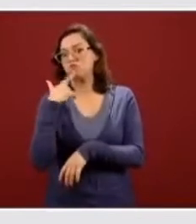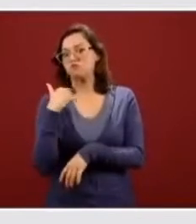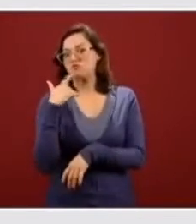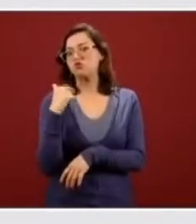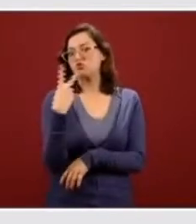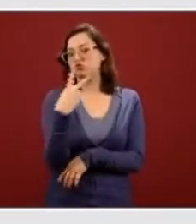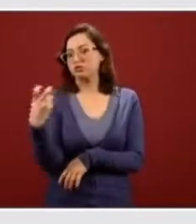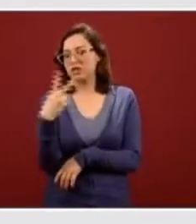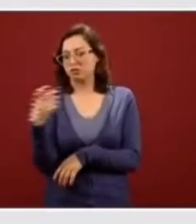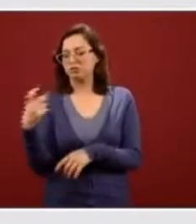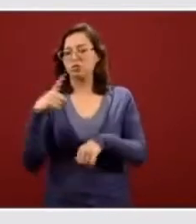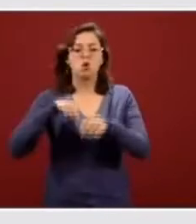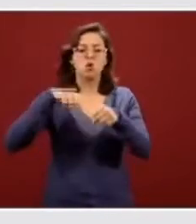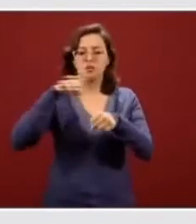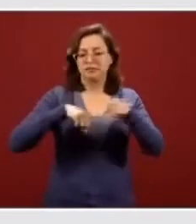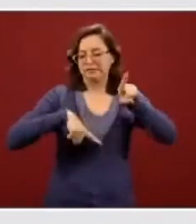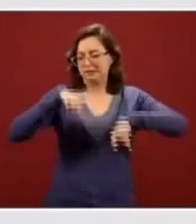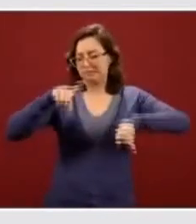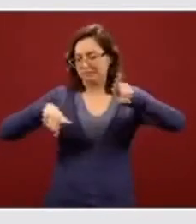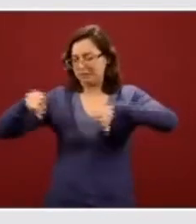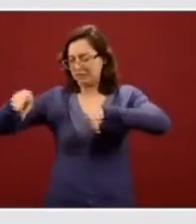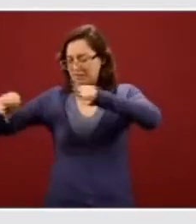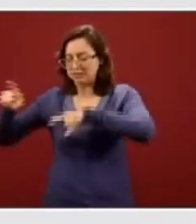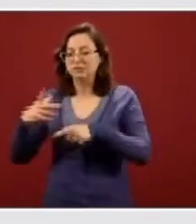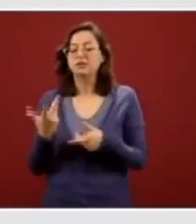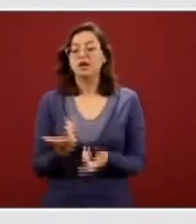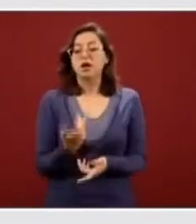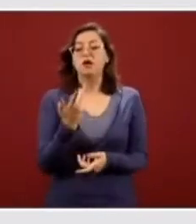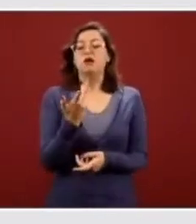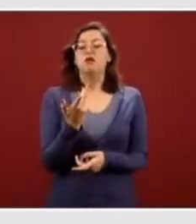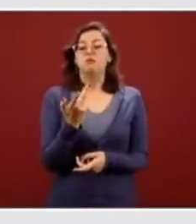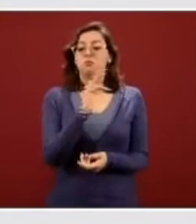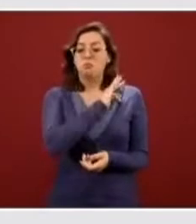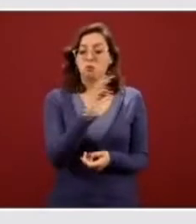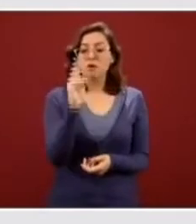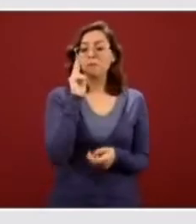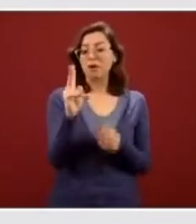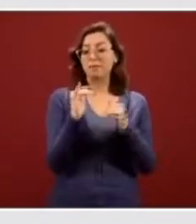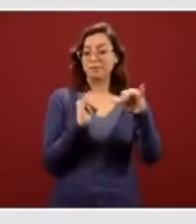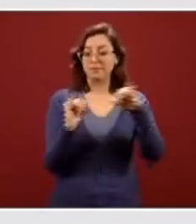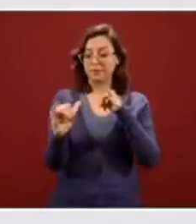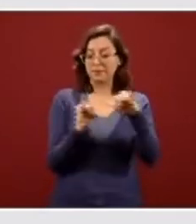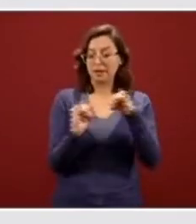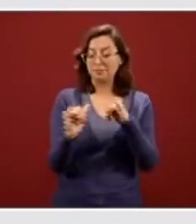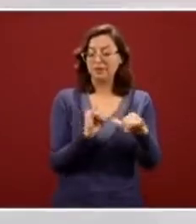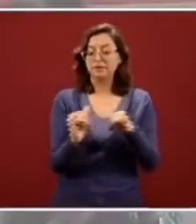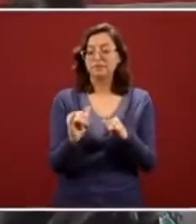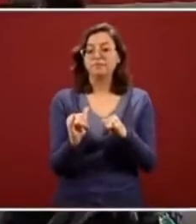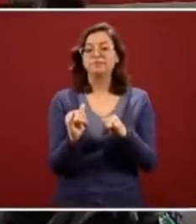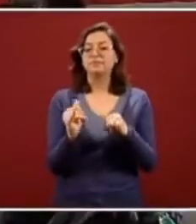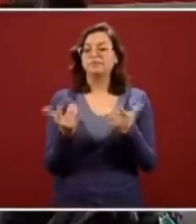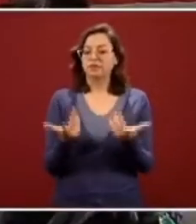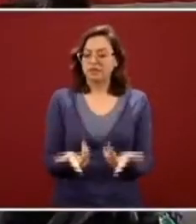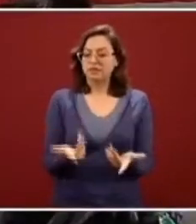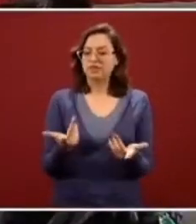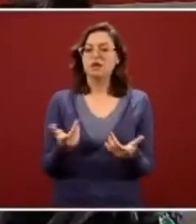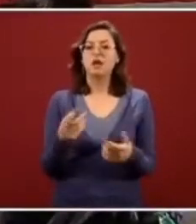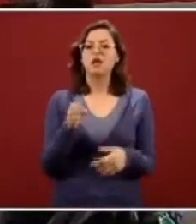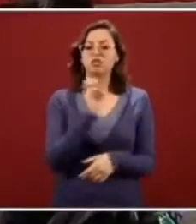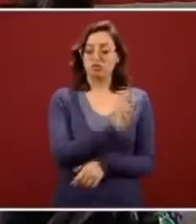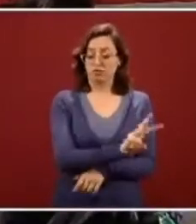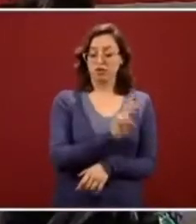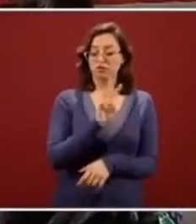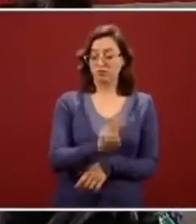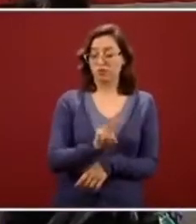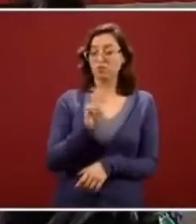los diferentes colores. Comentarles también que este tipo de mapa vamos a tenerlo de manera interactiva en la